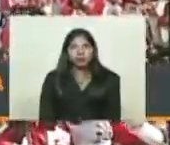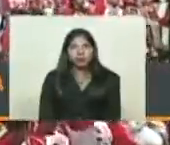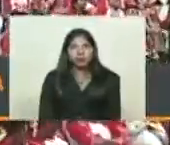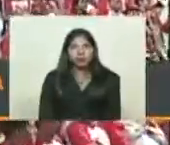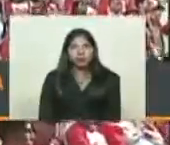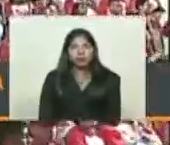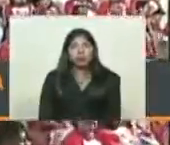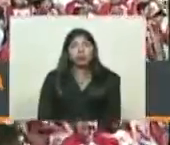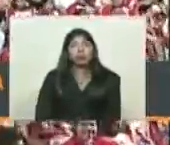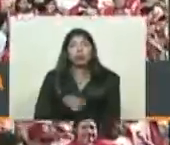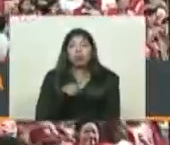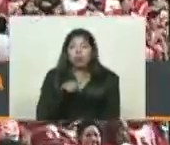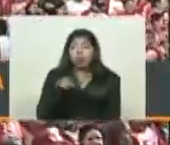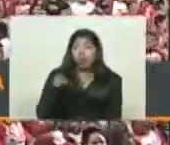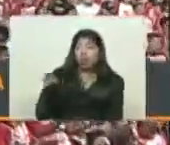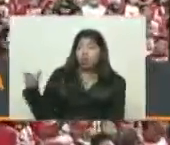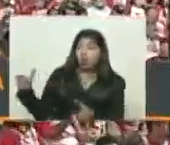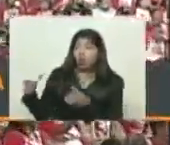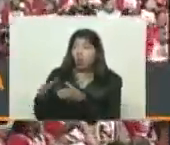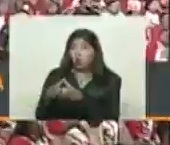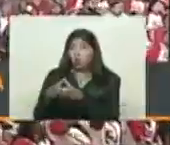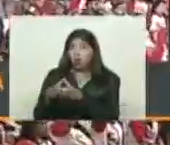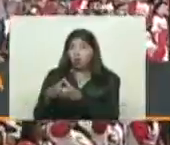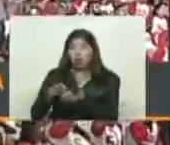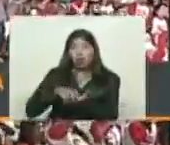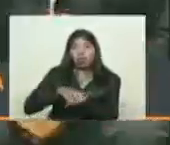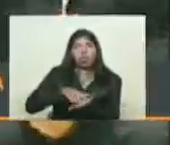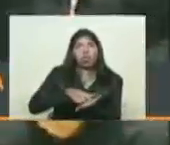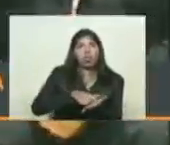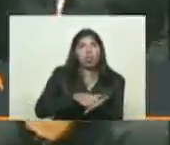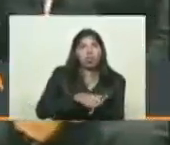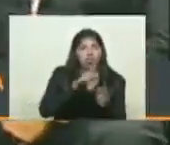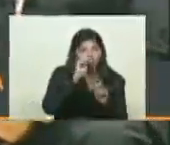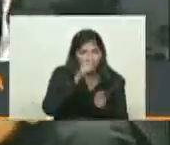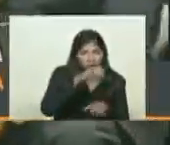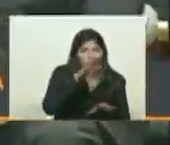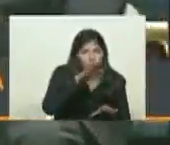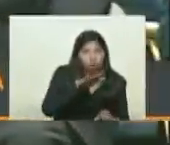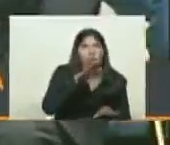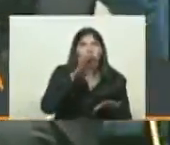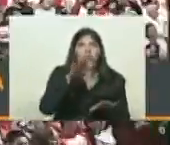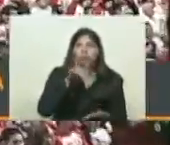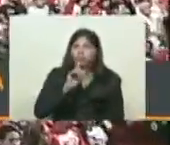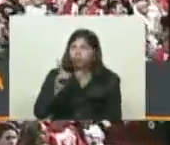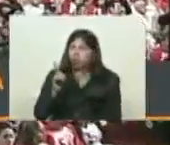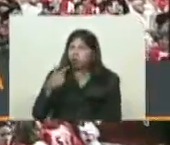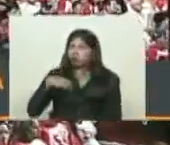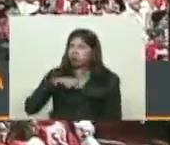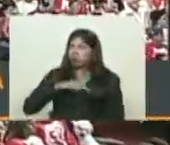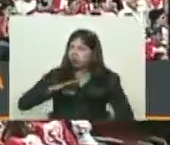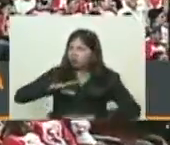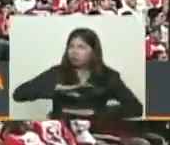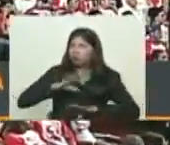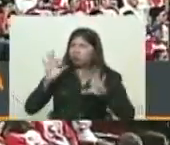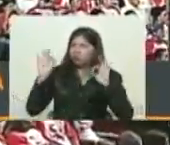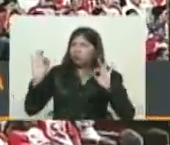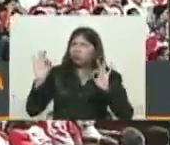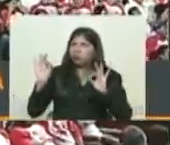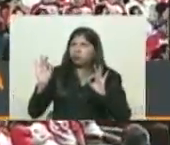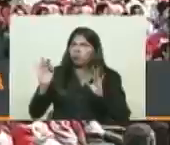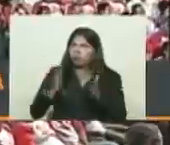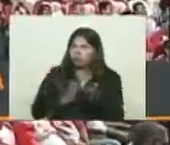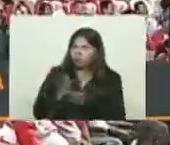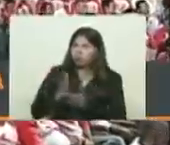De esos que viven arrodillados, nosotros somos el pueblo digno, presidente. Y en este sentido, quiero